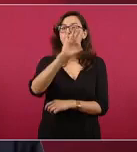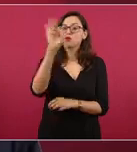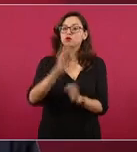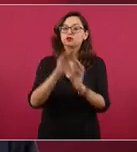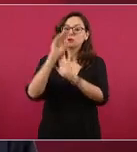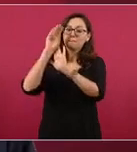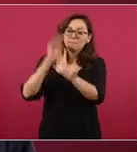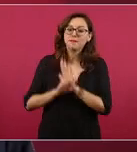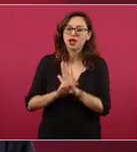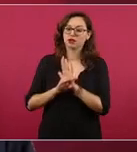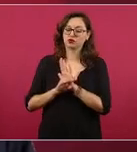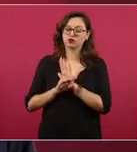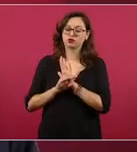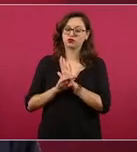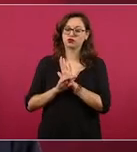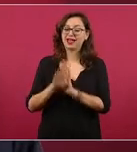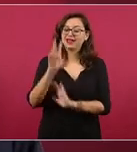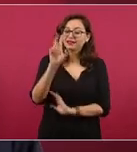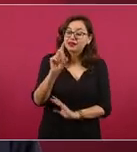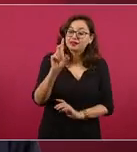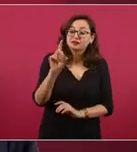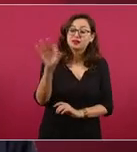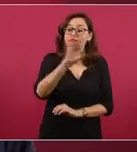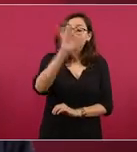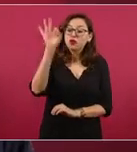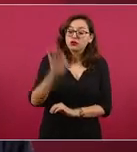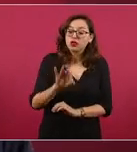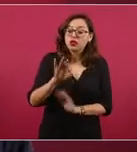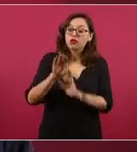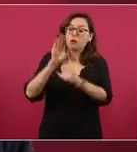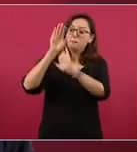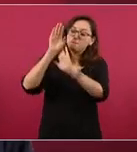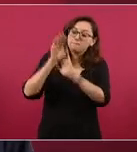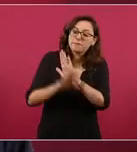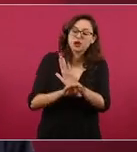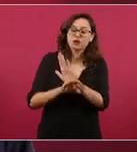30% de delitos del fuero federal.